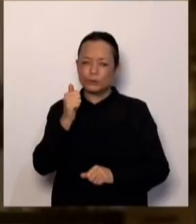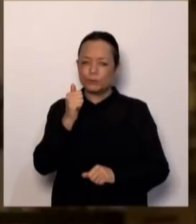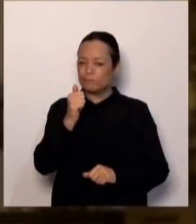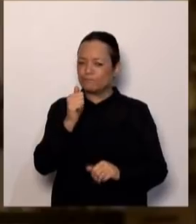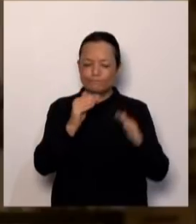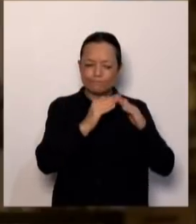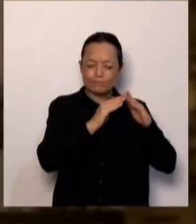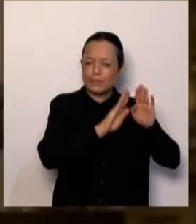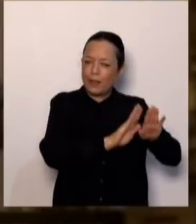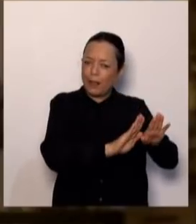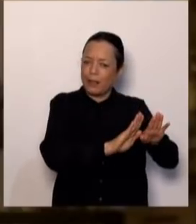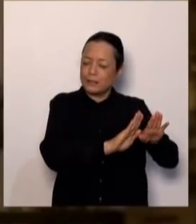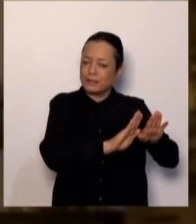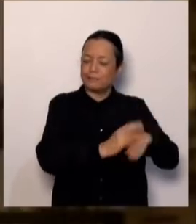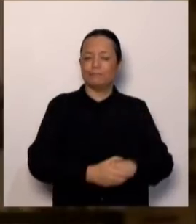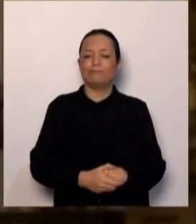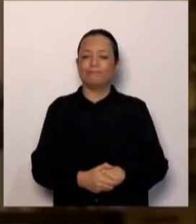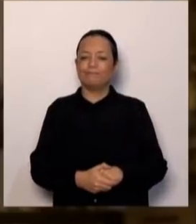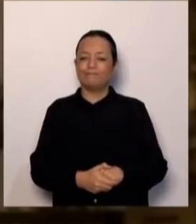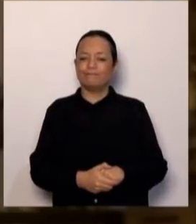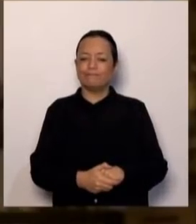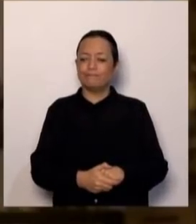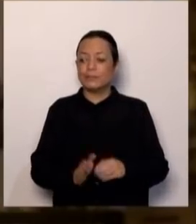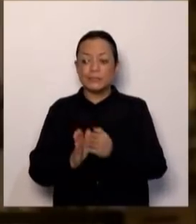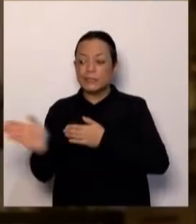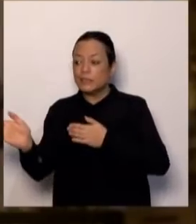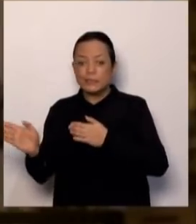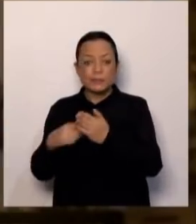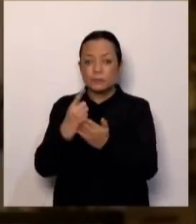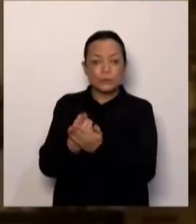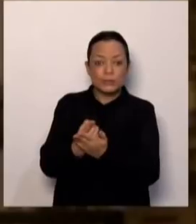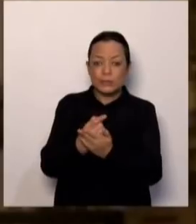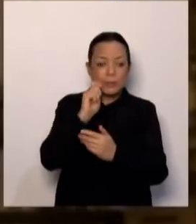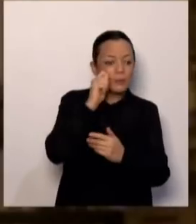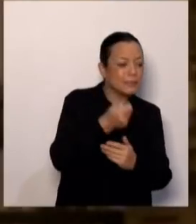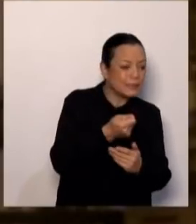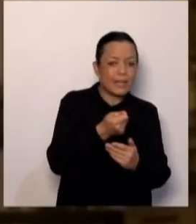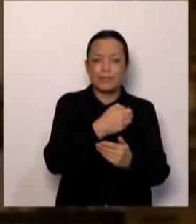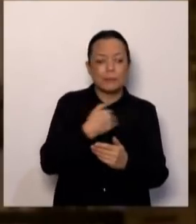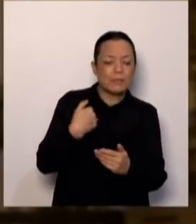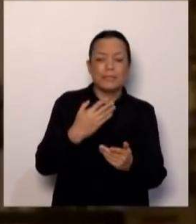confinamiento y no se puede salir y no se puede hacer visitas.